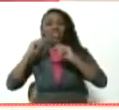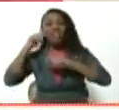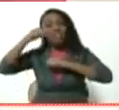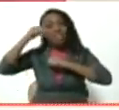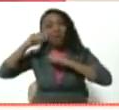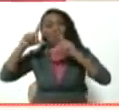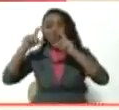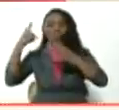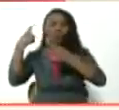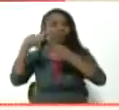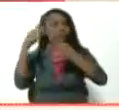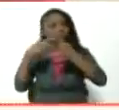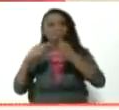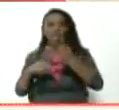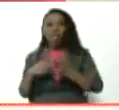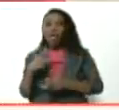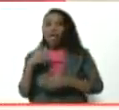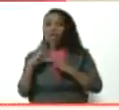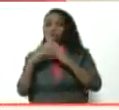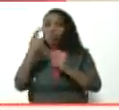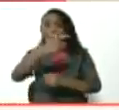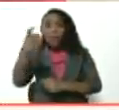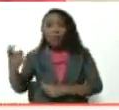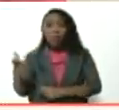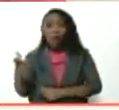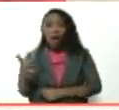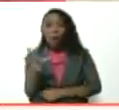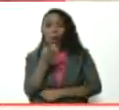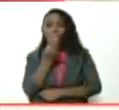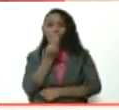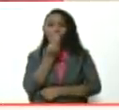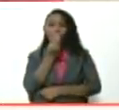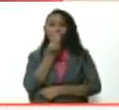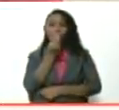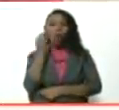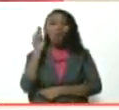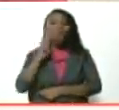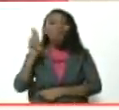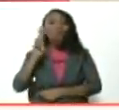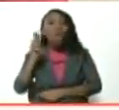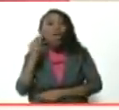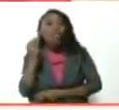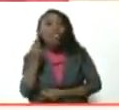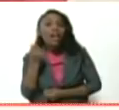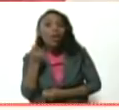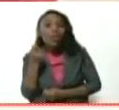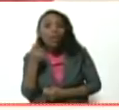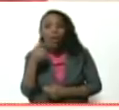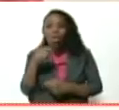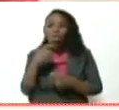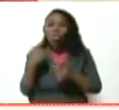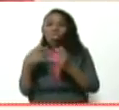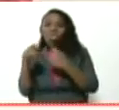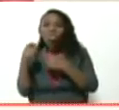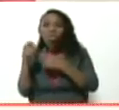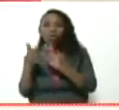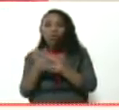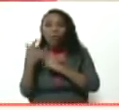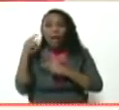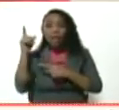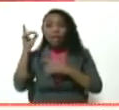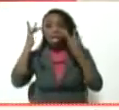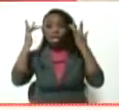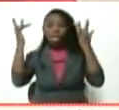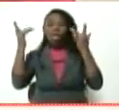etcétera, etcétera. Nadie dice nada. Utilizaron dinero al narcotráfico. Son tan genios para el tráfico